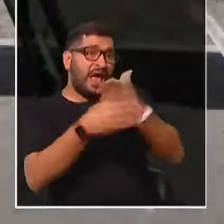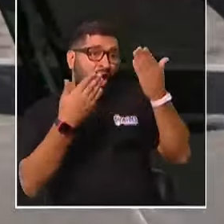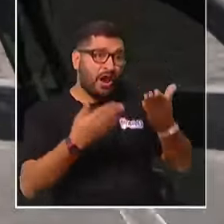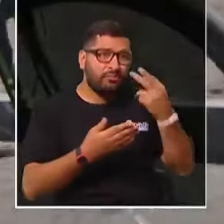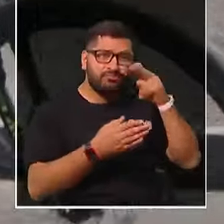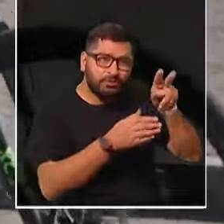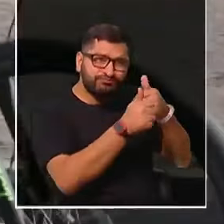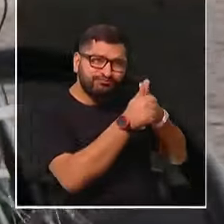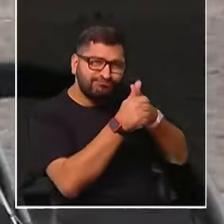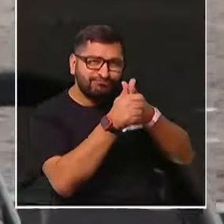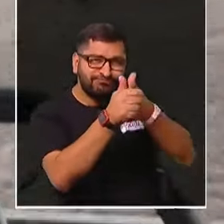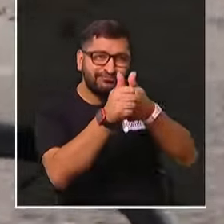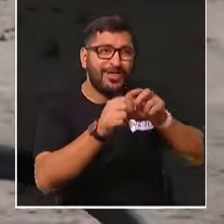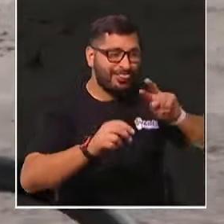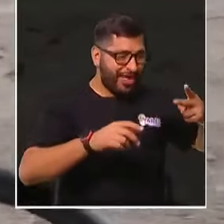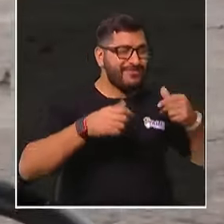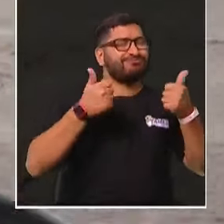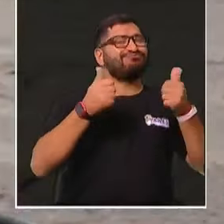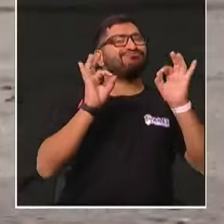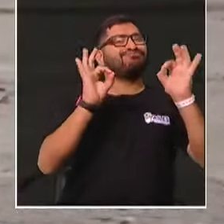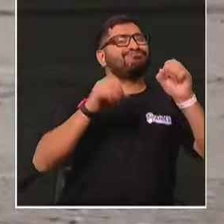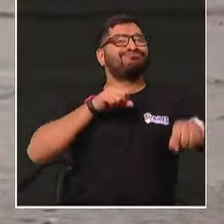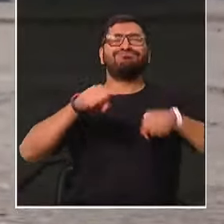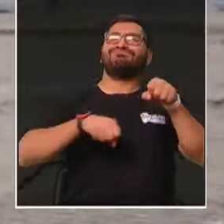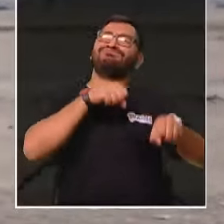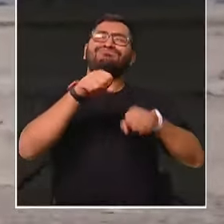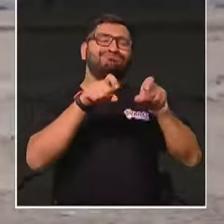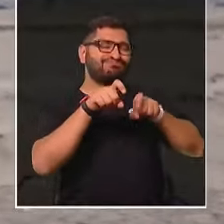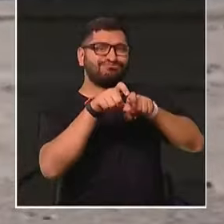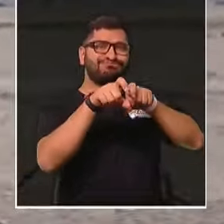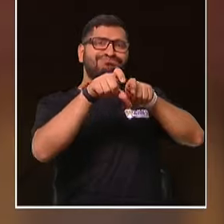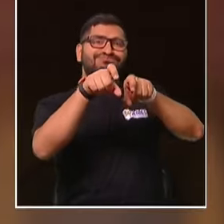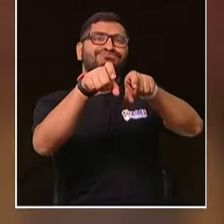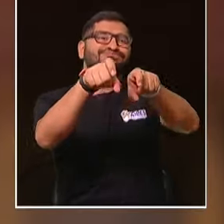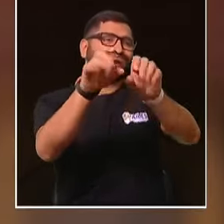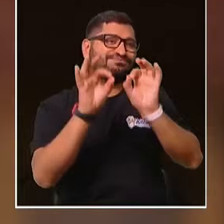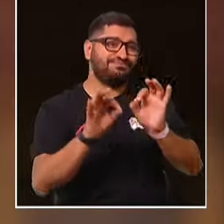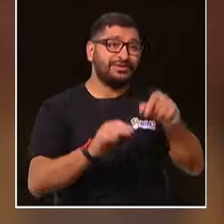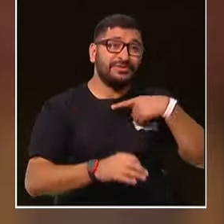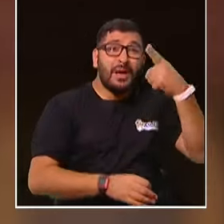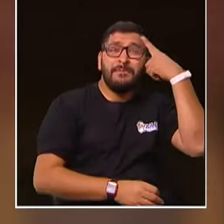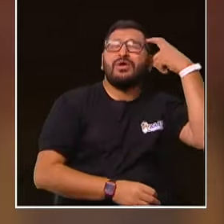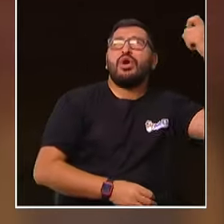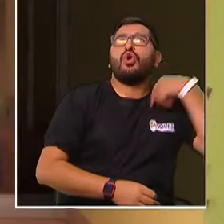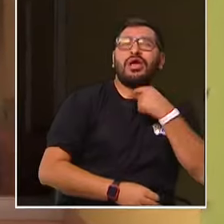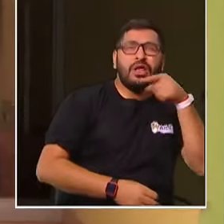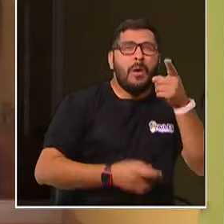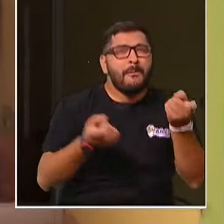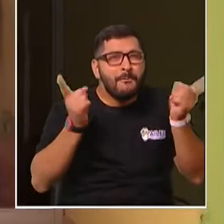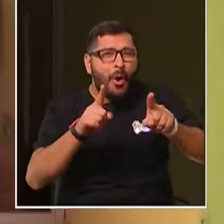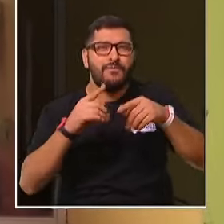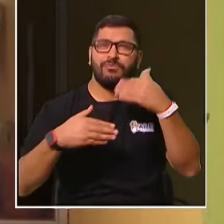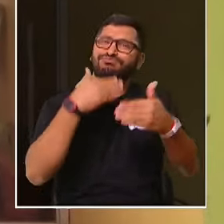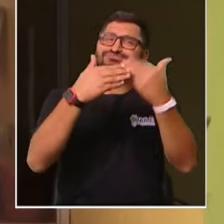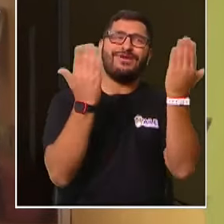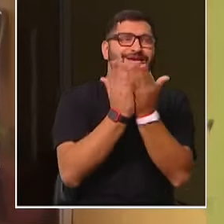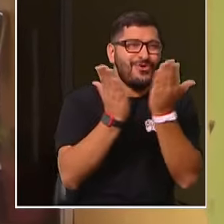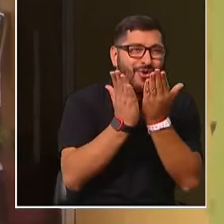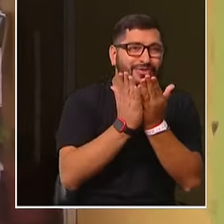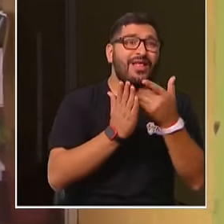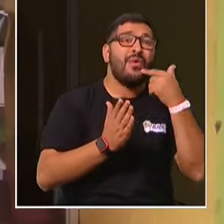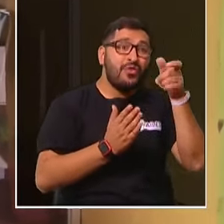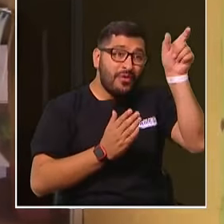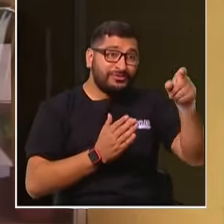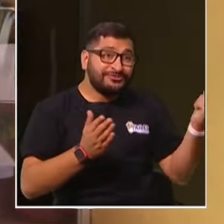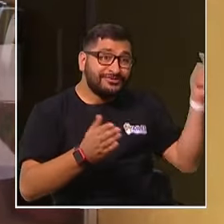día, sincroniza bien, dobla bien, súper bien. Su sueño siempre fue volver a estudiar. Y ahí fue